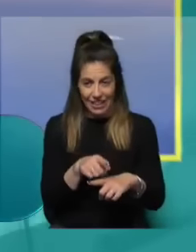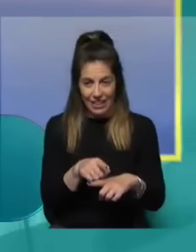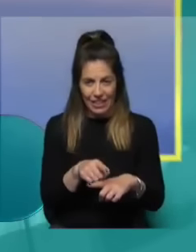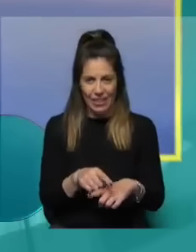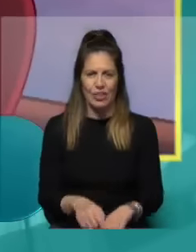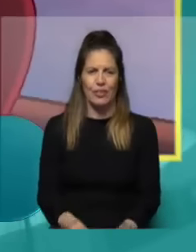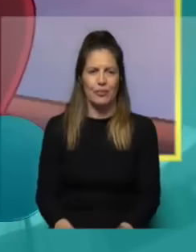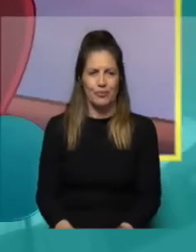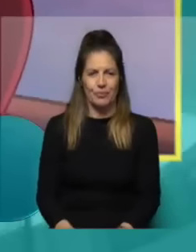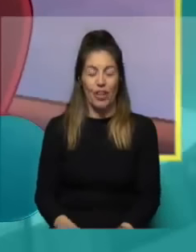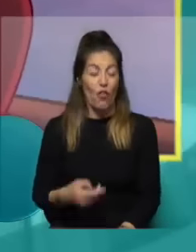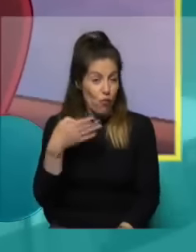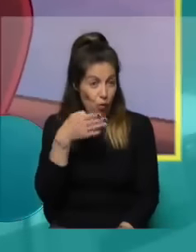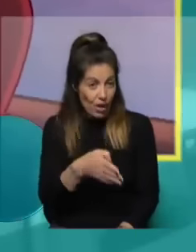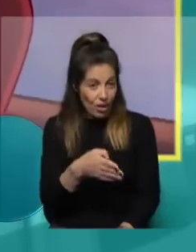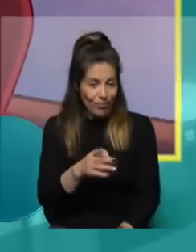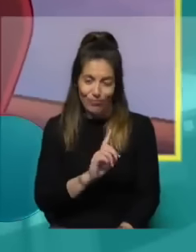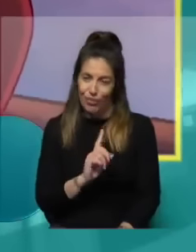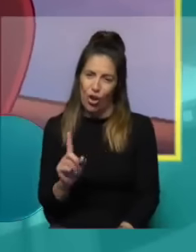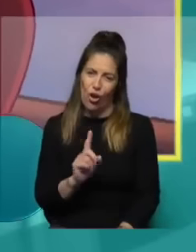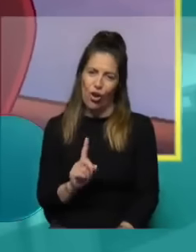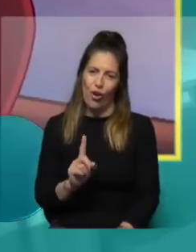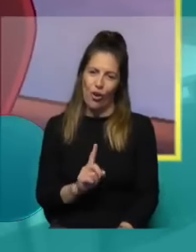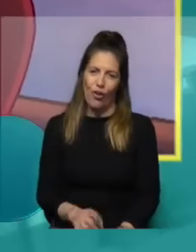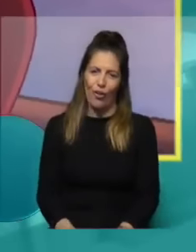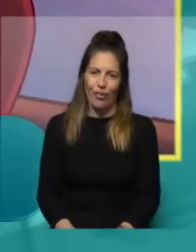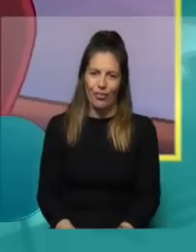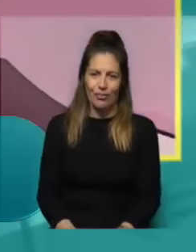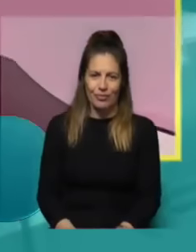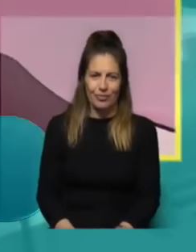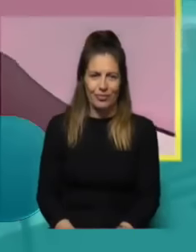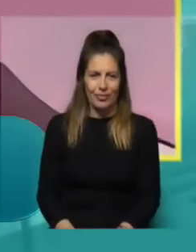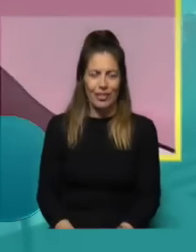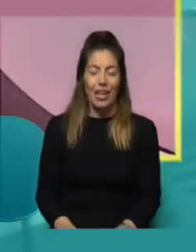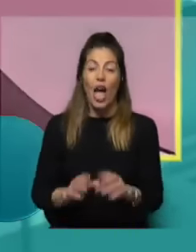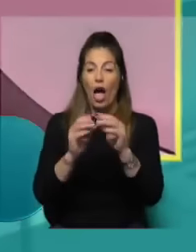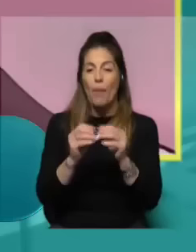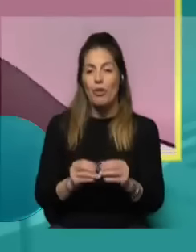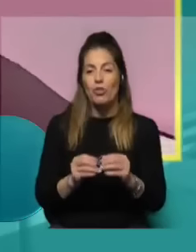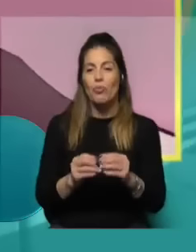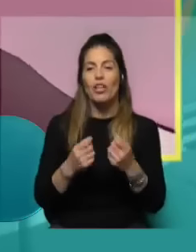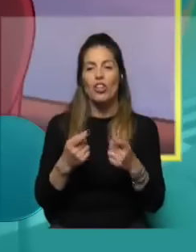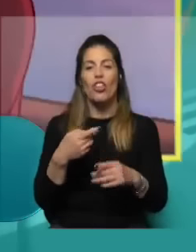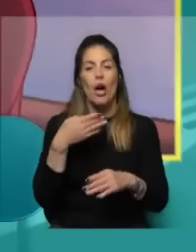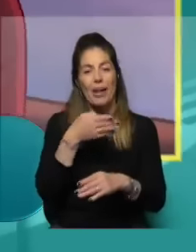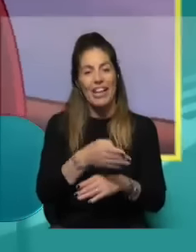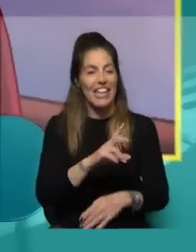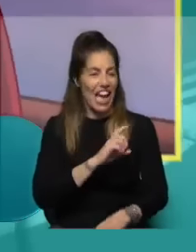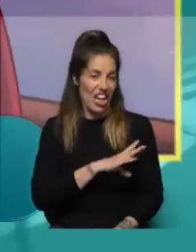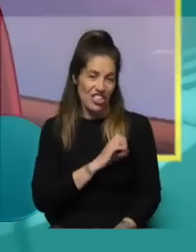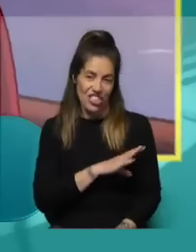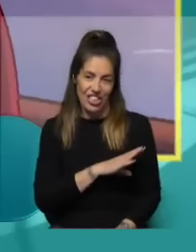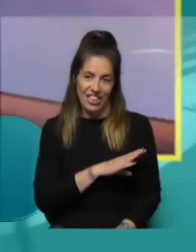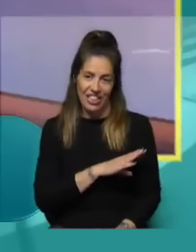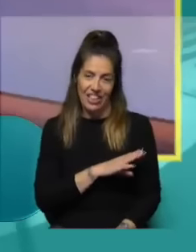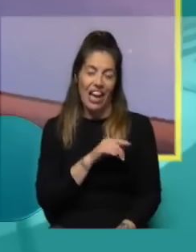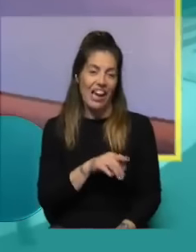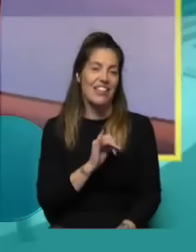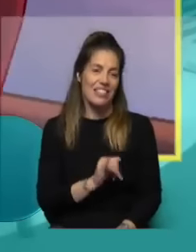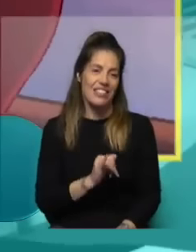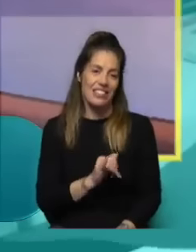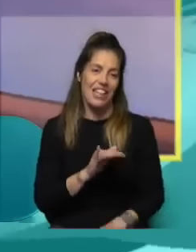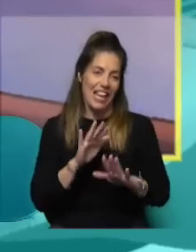Decime que fueron. ¿Fueron? No. Escuché. El presupuesto daba para ir a Chile y fuimos a Chile y ahí, por ahí